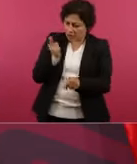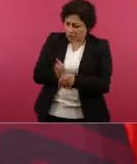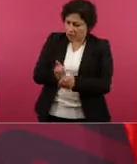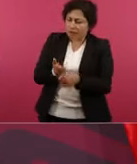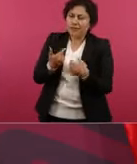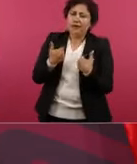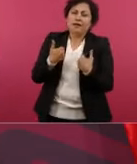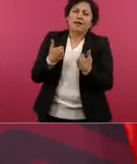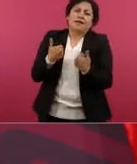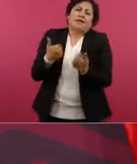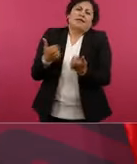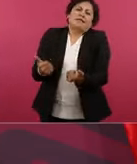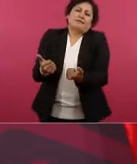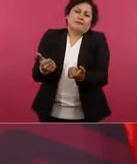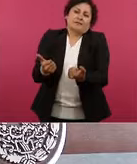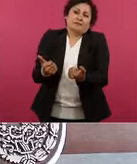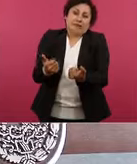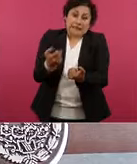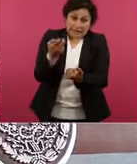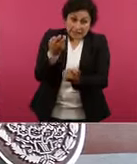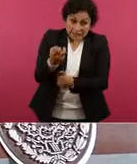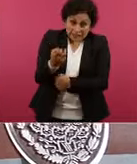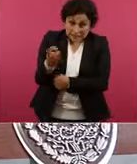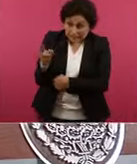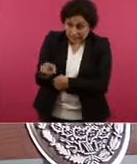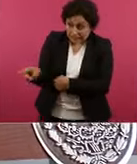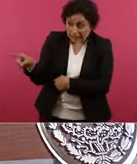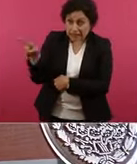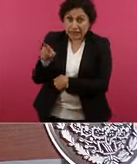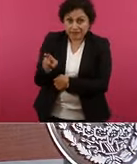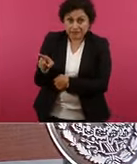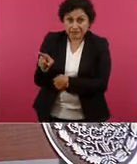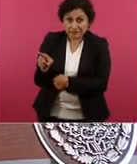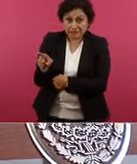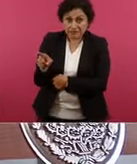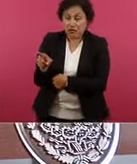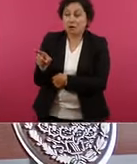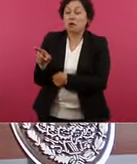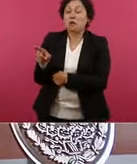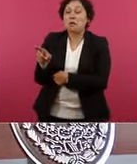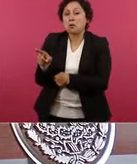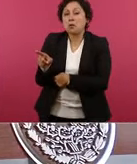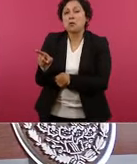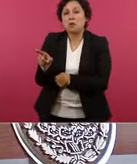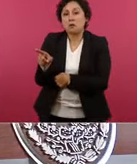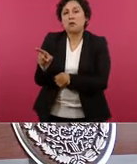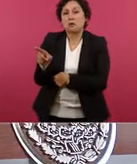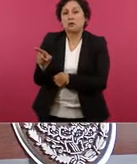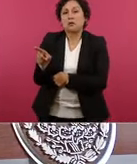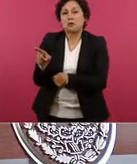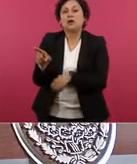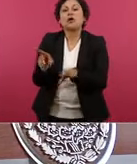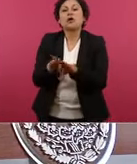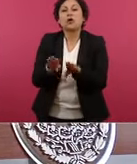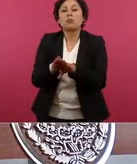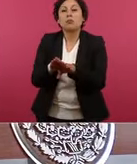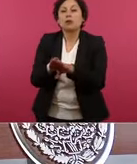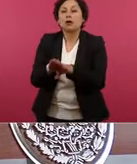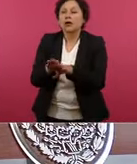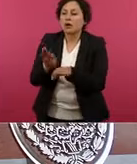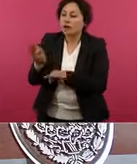no se puede crear una asociación, ¿no?, para buscar curarlos,